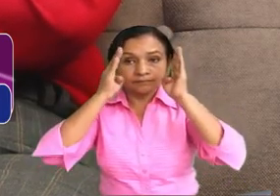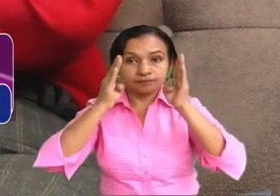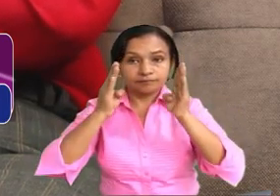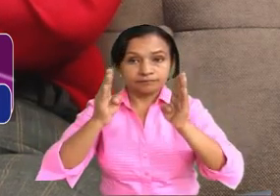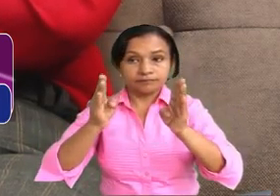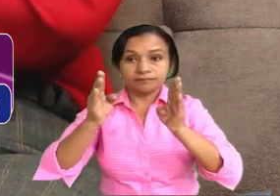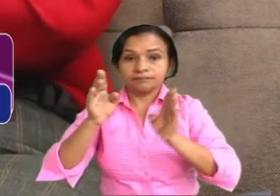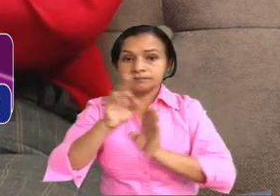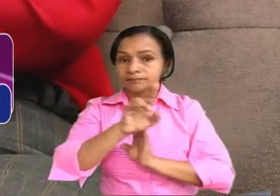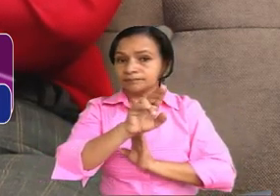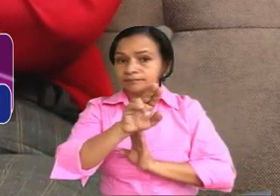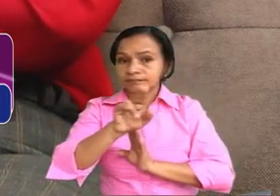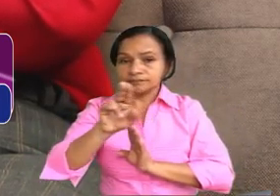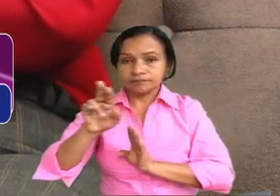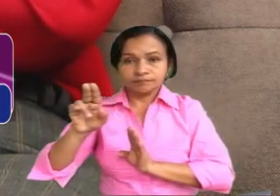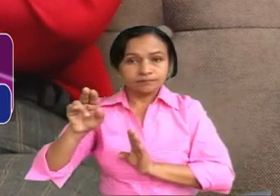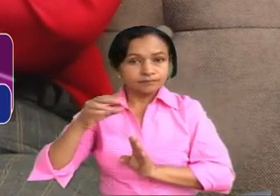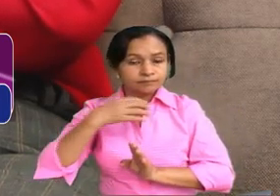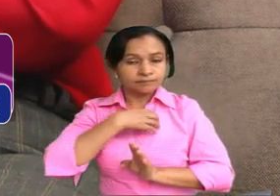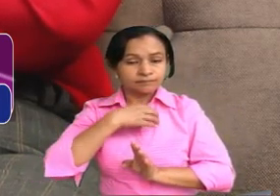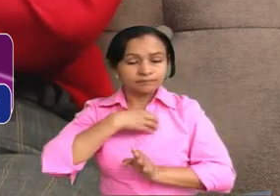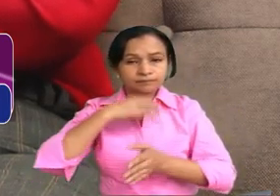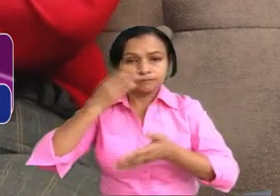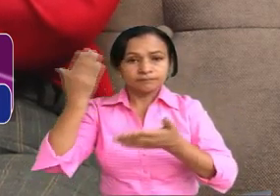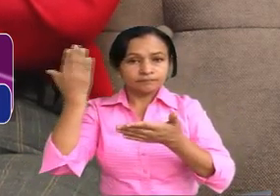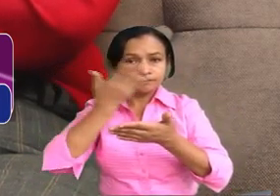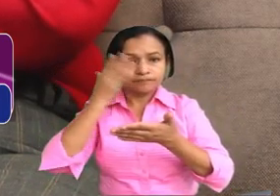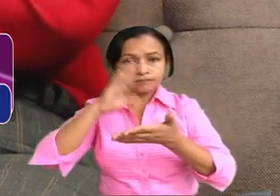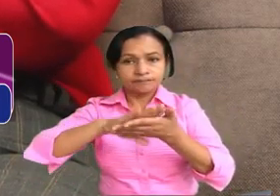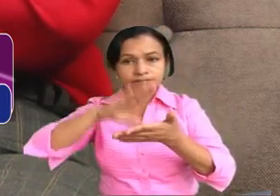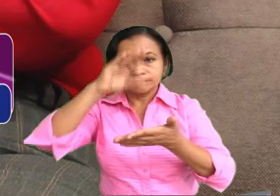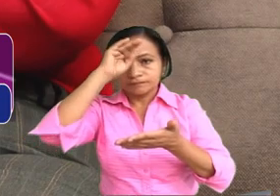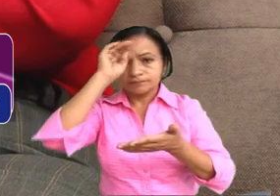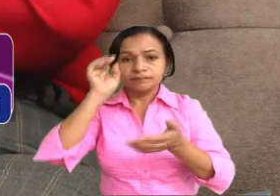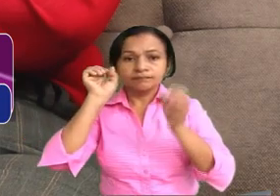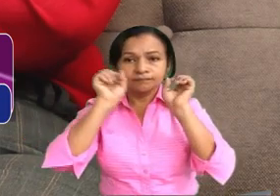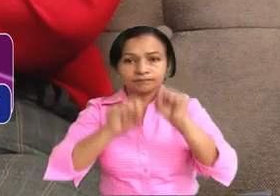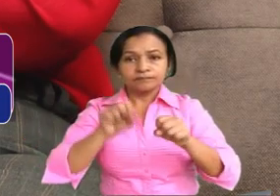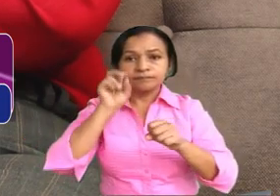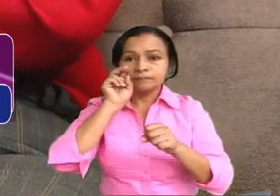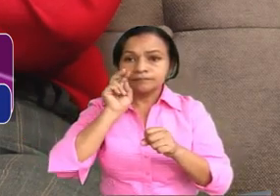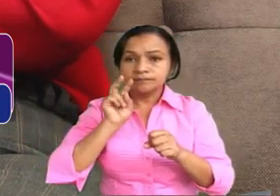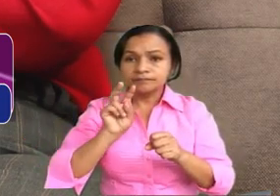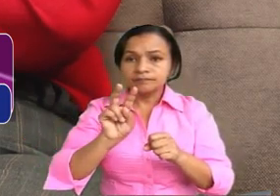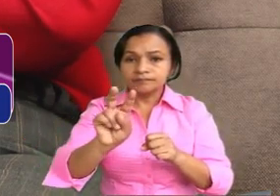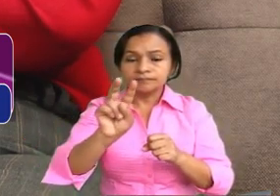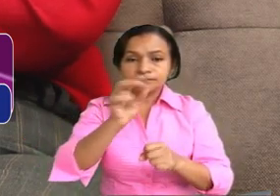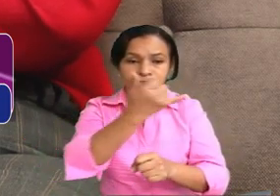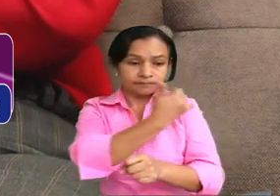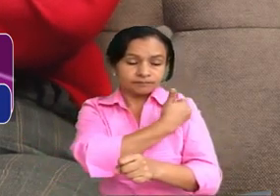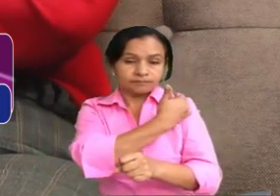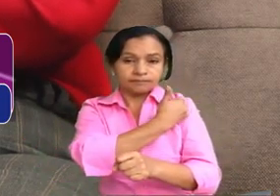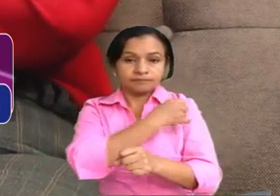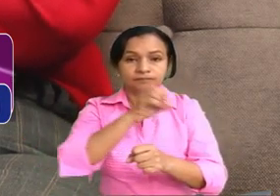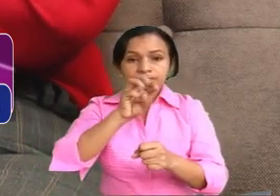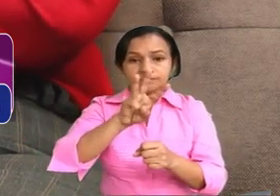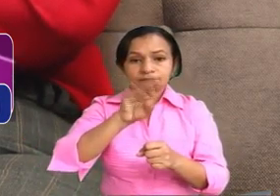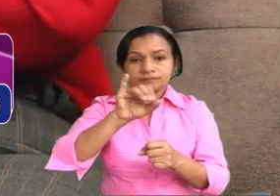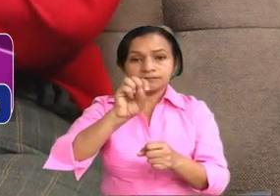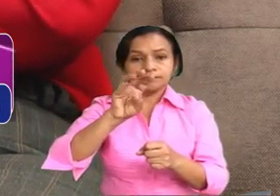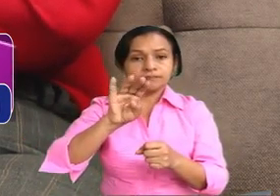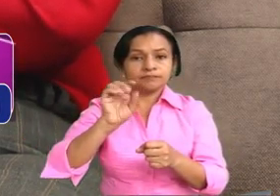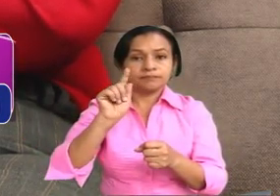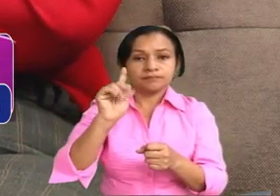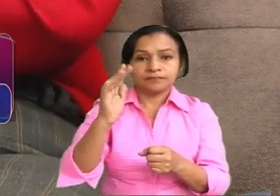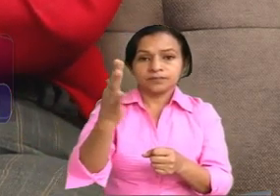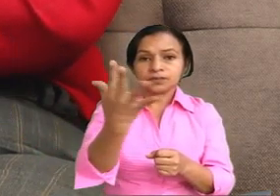son de la misma localidad preparándose. Okay. Podemos ver ahorita el hospital de Bilby. Todos los que están ahí